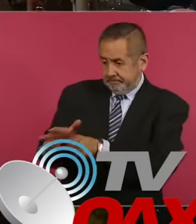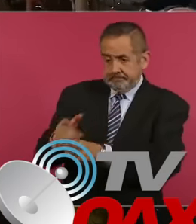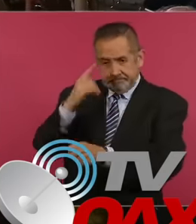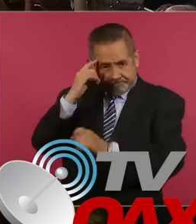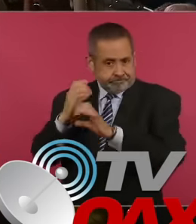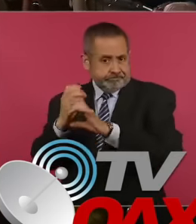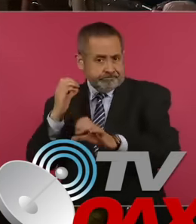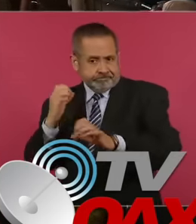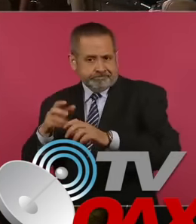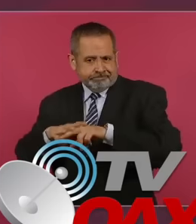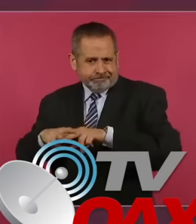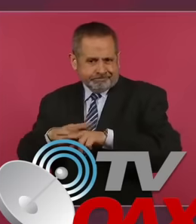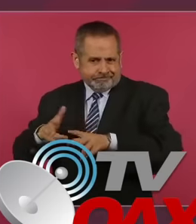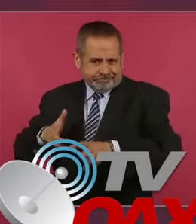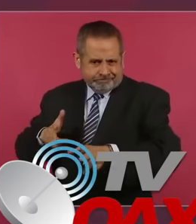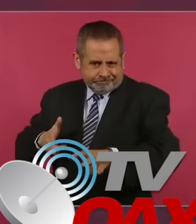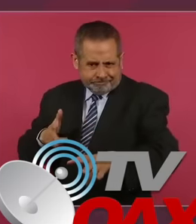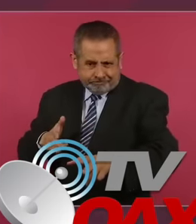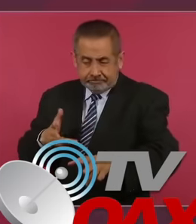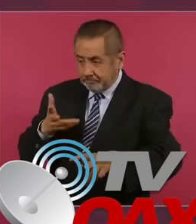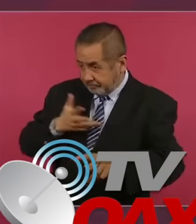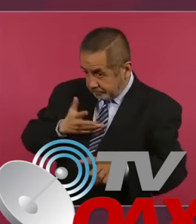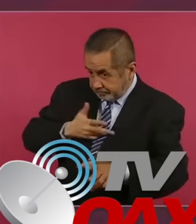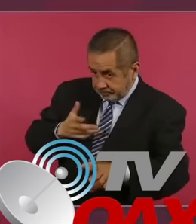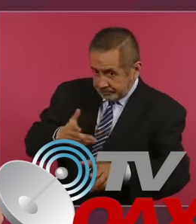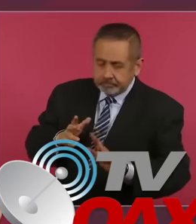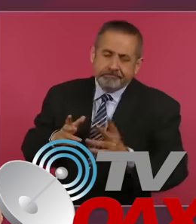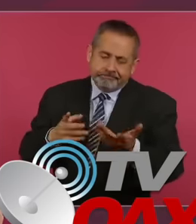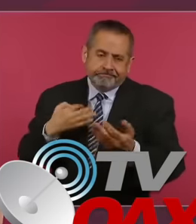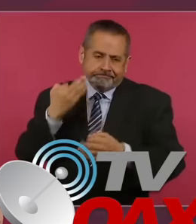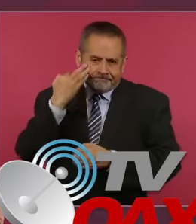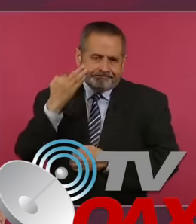trenes. Desde luego, se requiere tiempo,